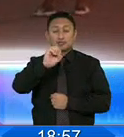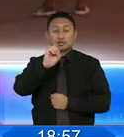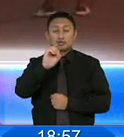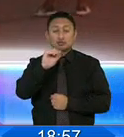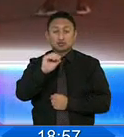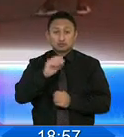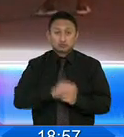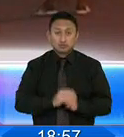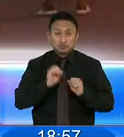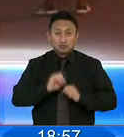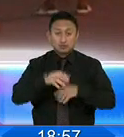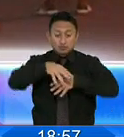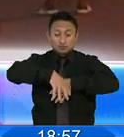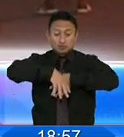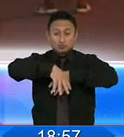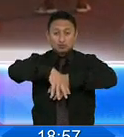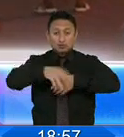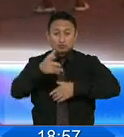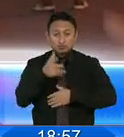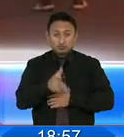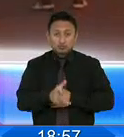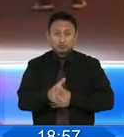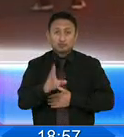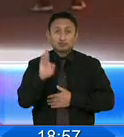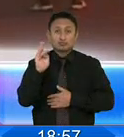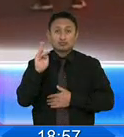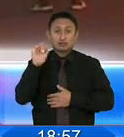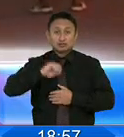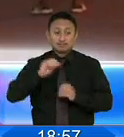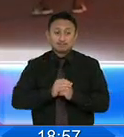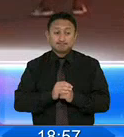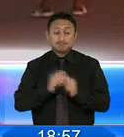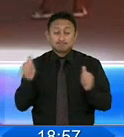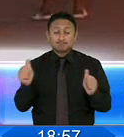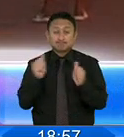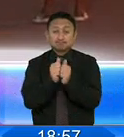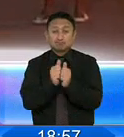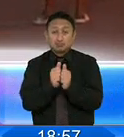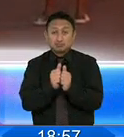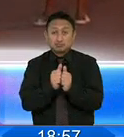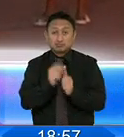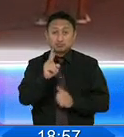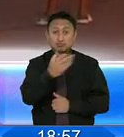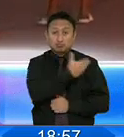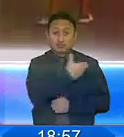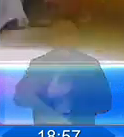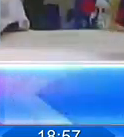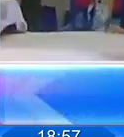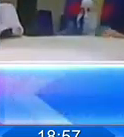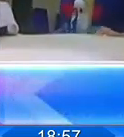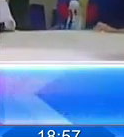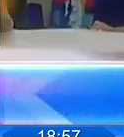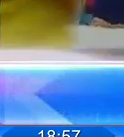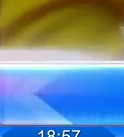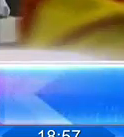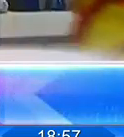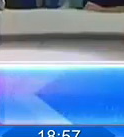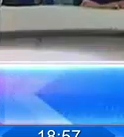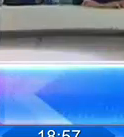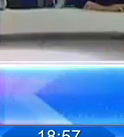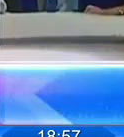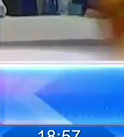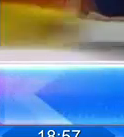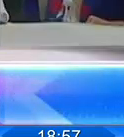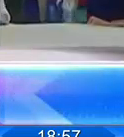el señor Guillermo Lasso, con su esposa. No estuvo con su binomio, y quien sí lo acompañó fue la alcaldesa de Guayaquil y el líder